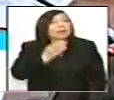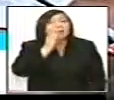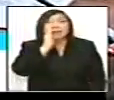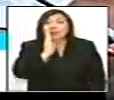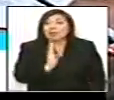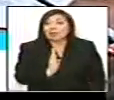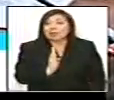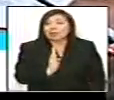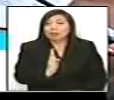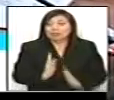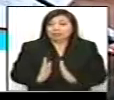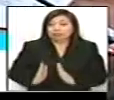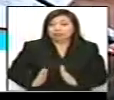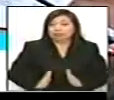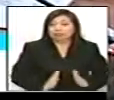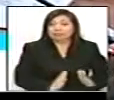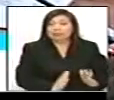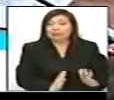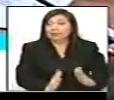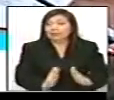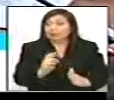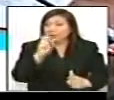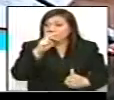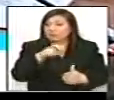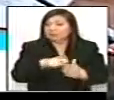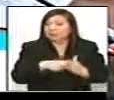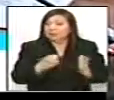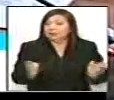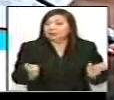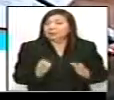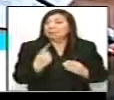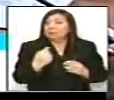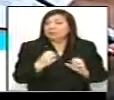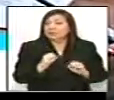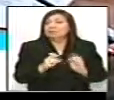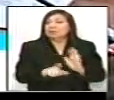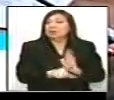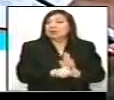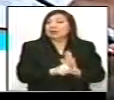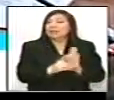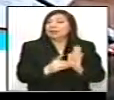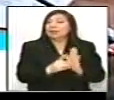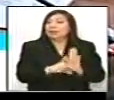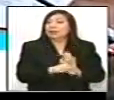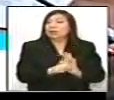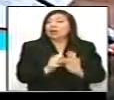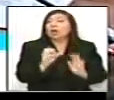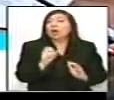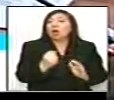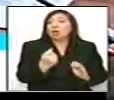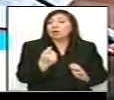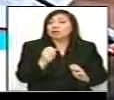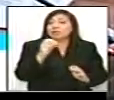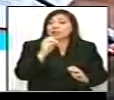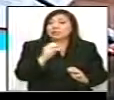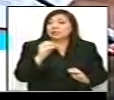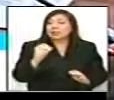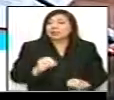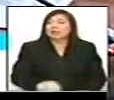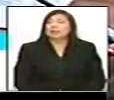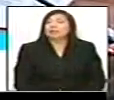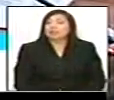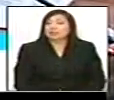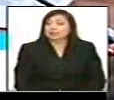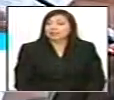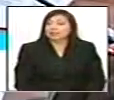dentro del corredor minero establecido o la zona de pequeña minería por ley, por el decreto legislativo 1100, repito, por ley, el